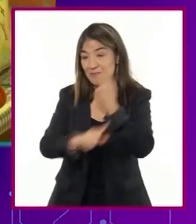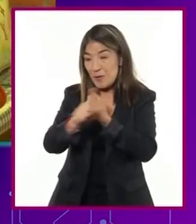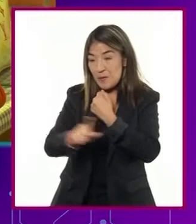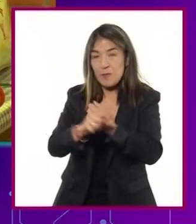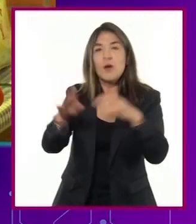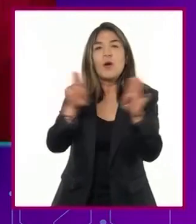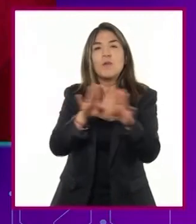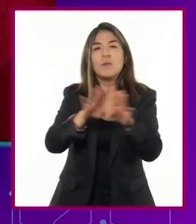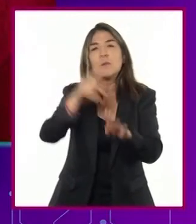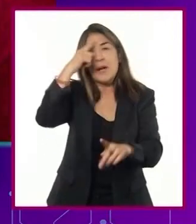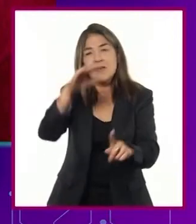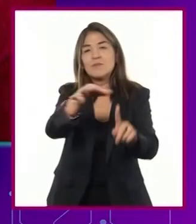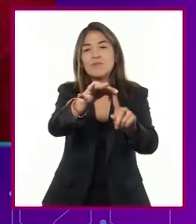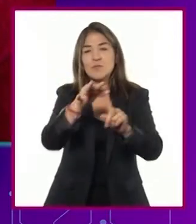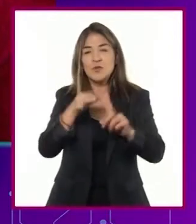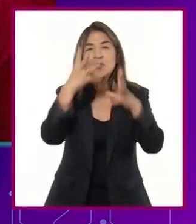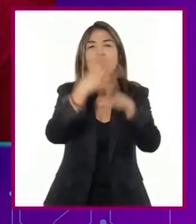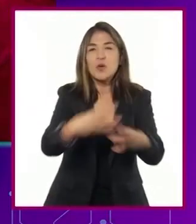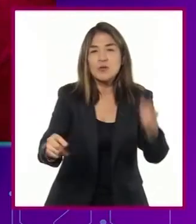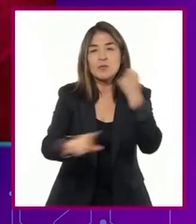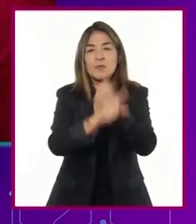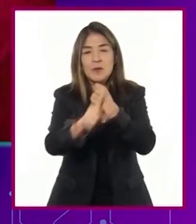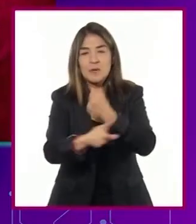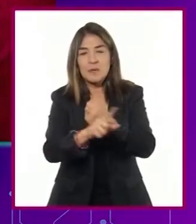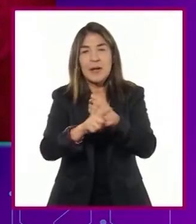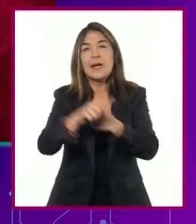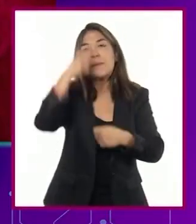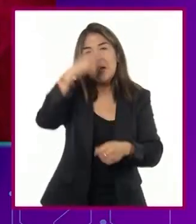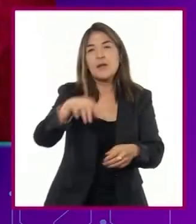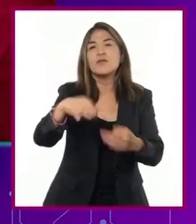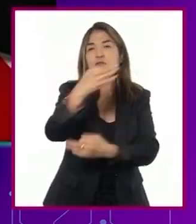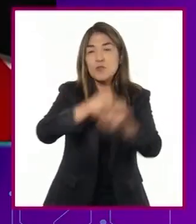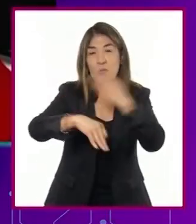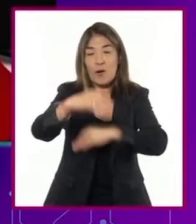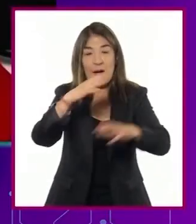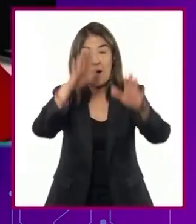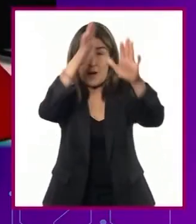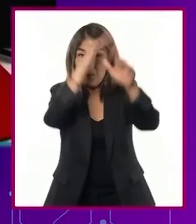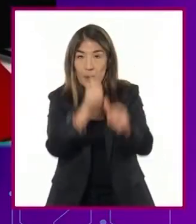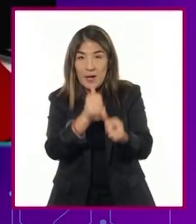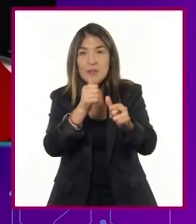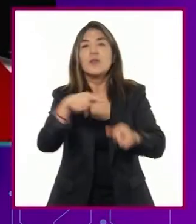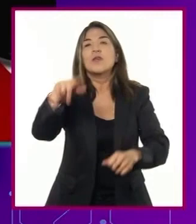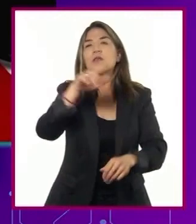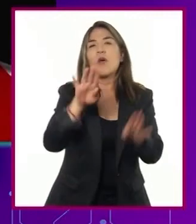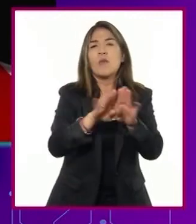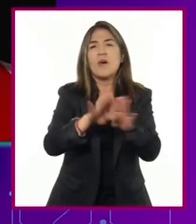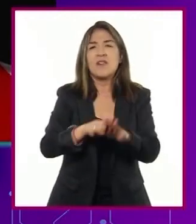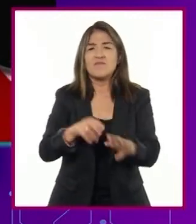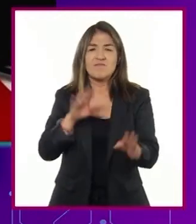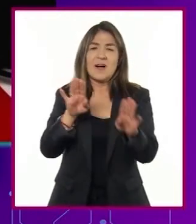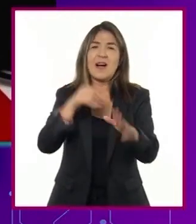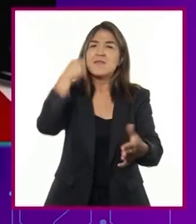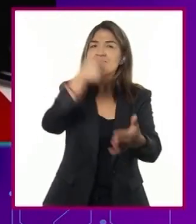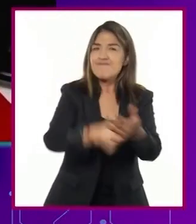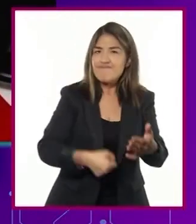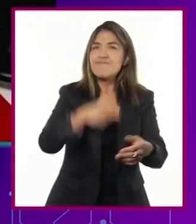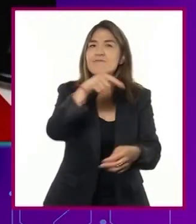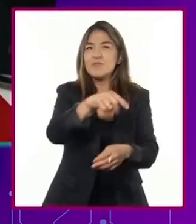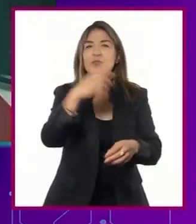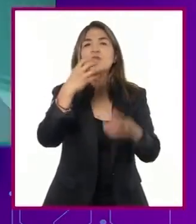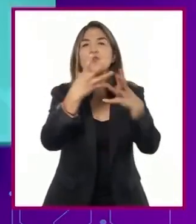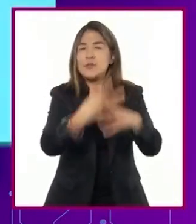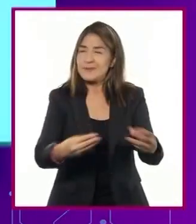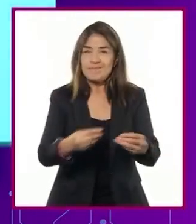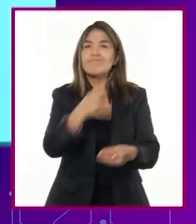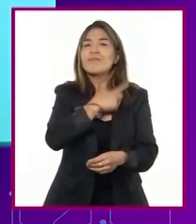encontrar solución, pues es más probable que queden satisfechas con el acuerdo que cuando se les impone una solución.